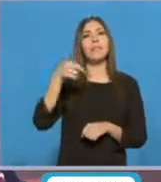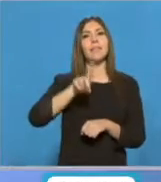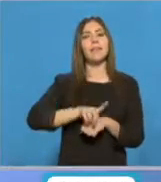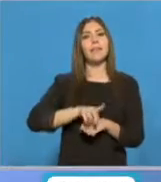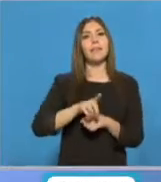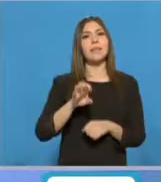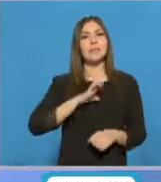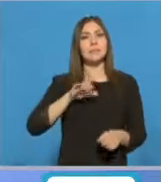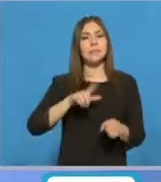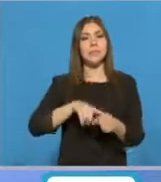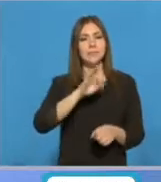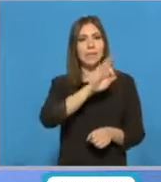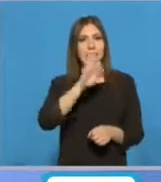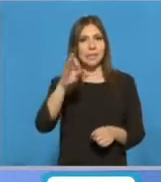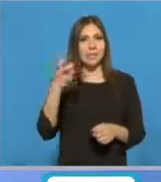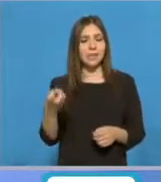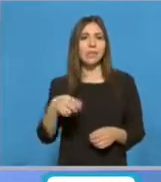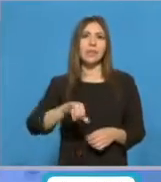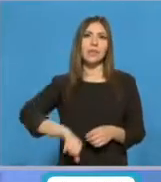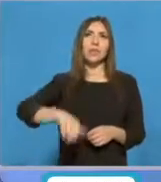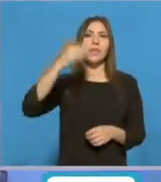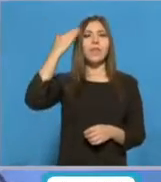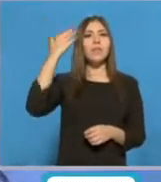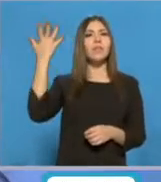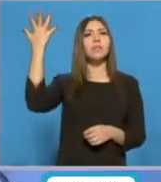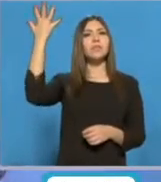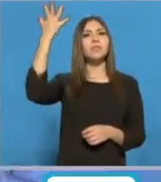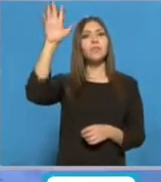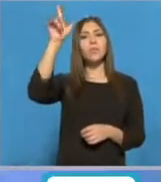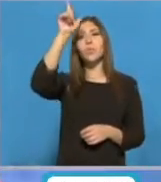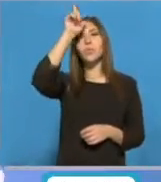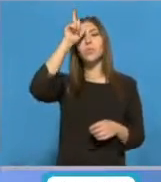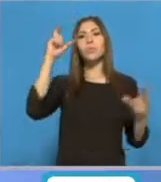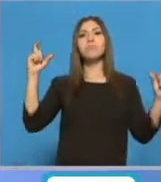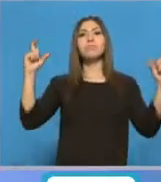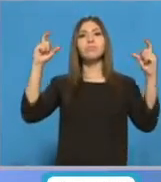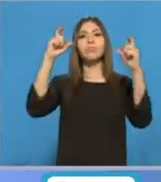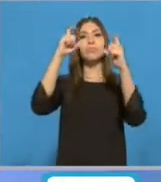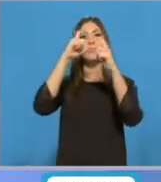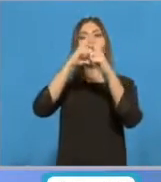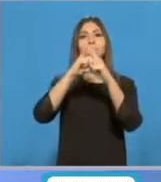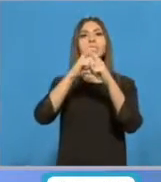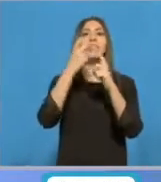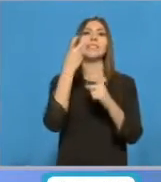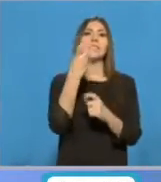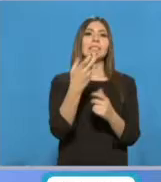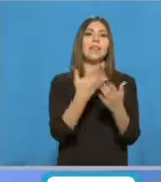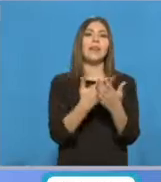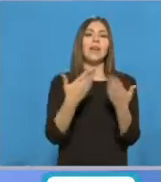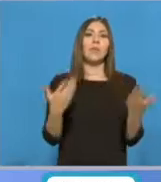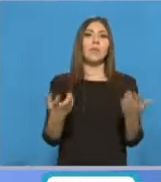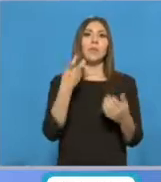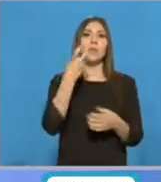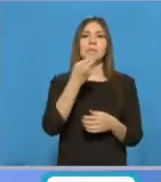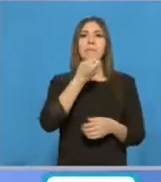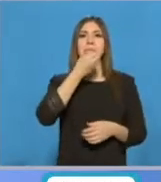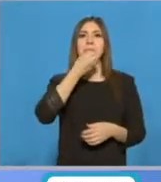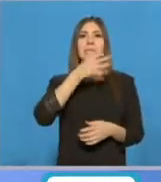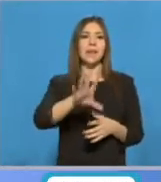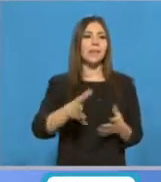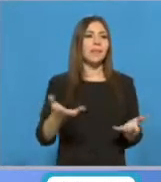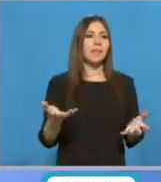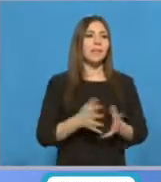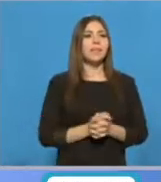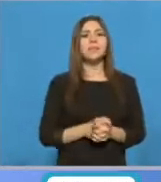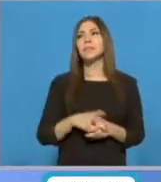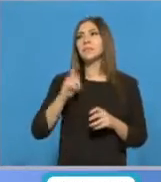a aprovechar la excusa del eclipse solar, Sí. que es, como bien dijiste, ¿no? Este evento asombroso